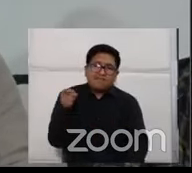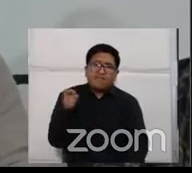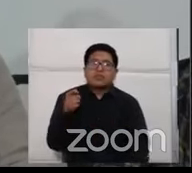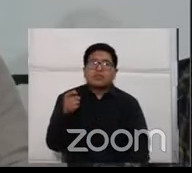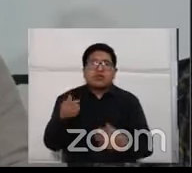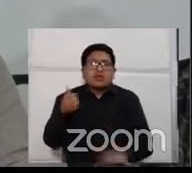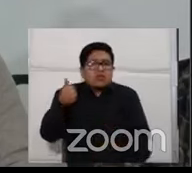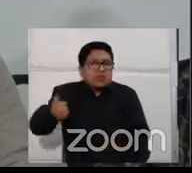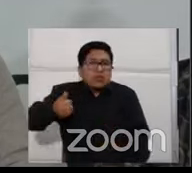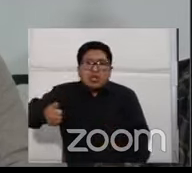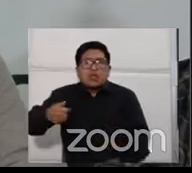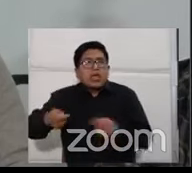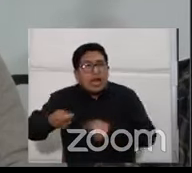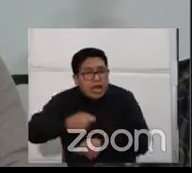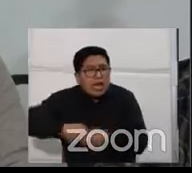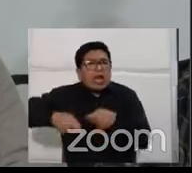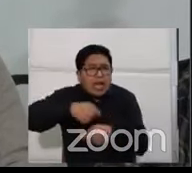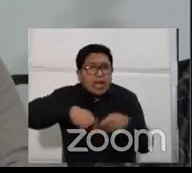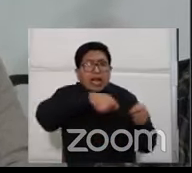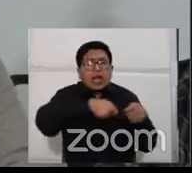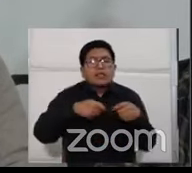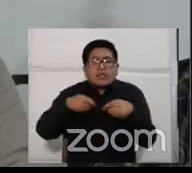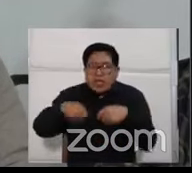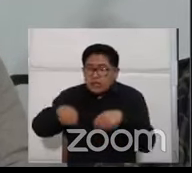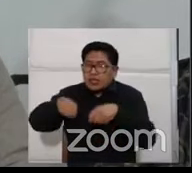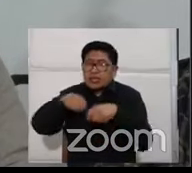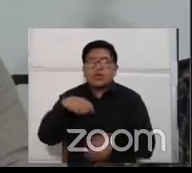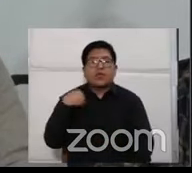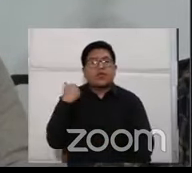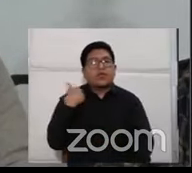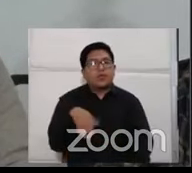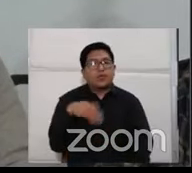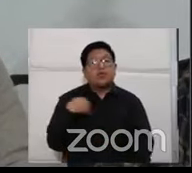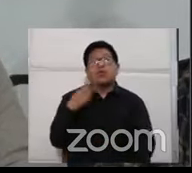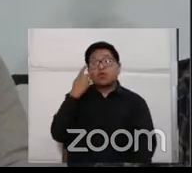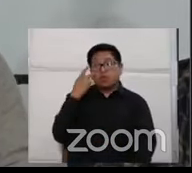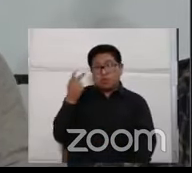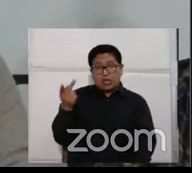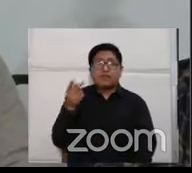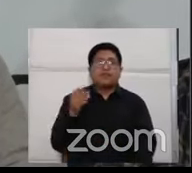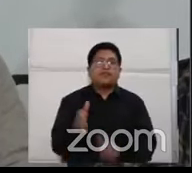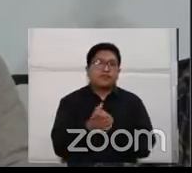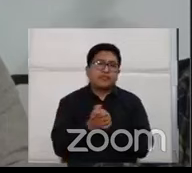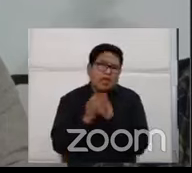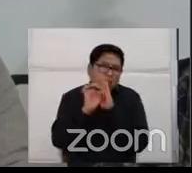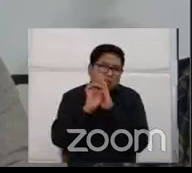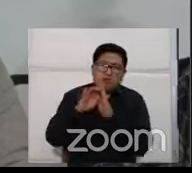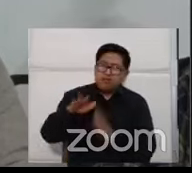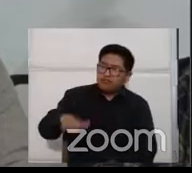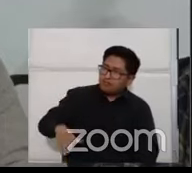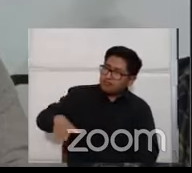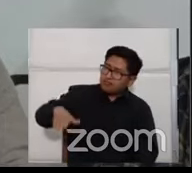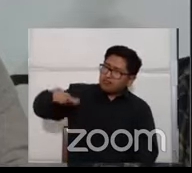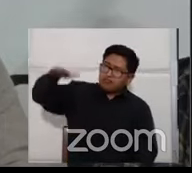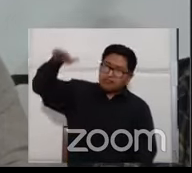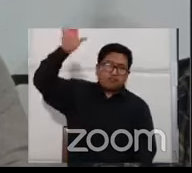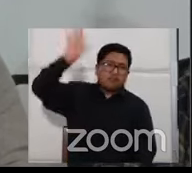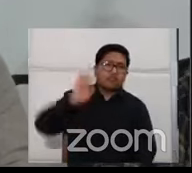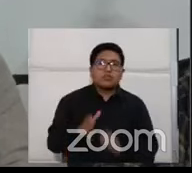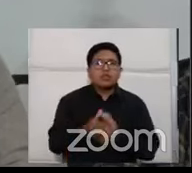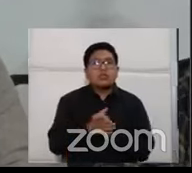la vida desde muy pequeñas y qué pasa con esos jóvenes a veces como vivimos en esta sociedad donde es muy